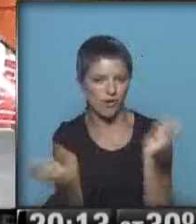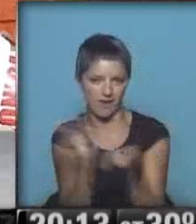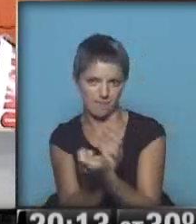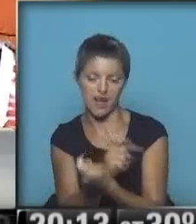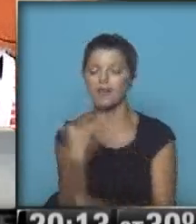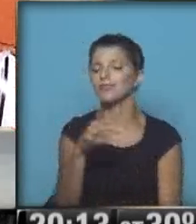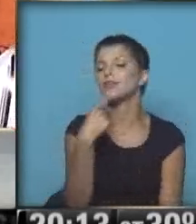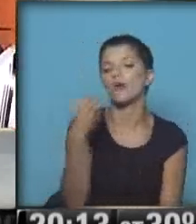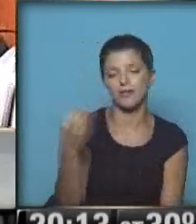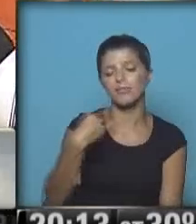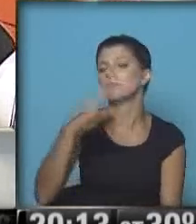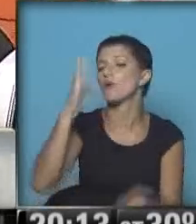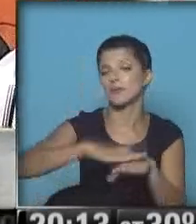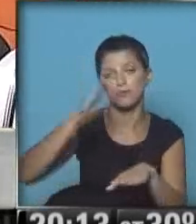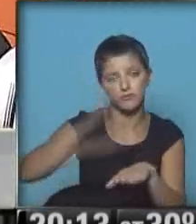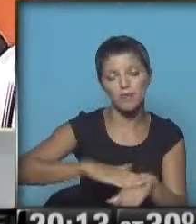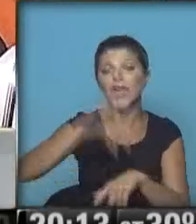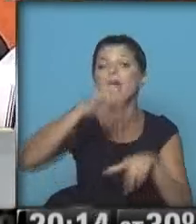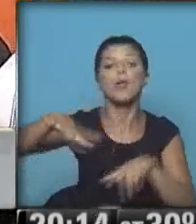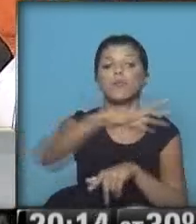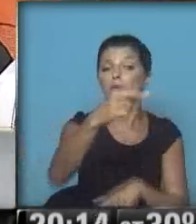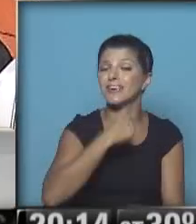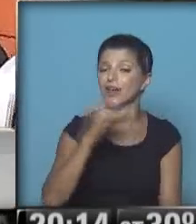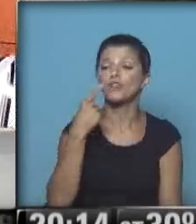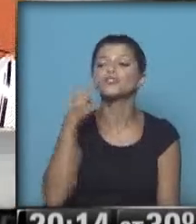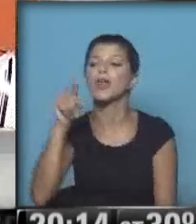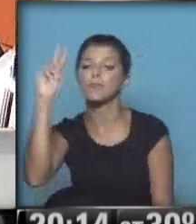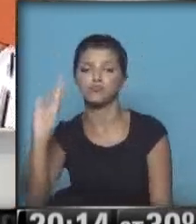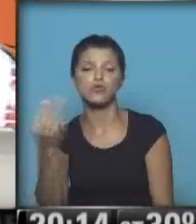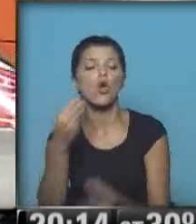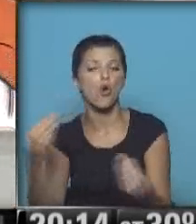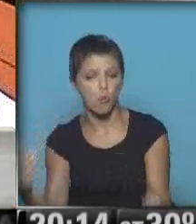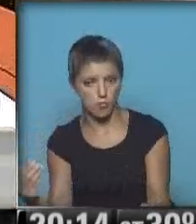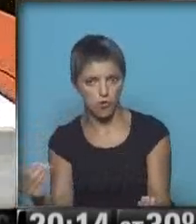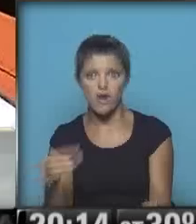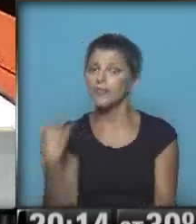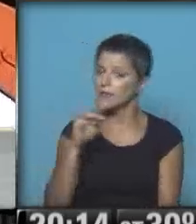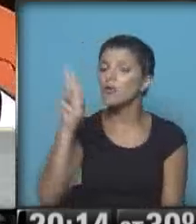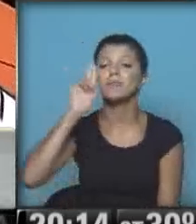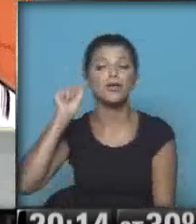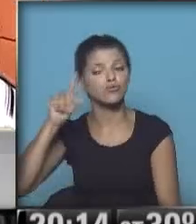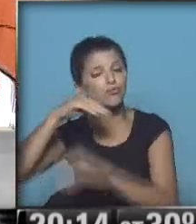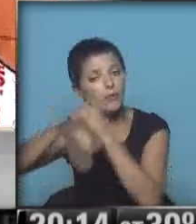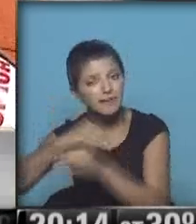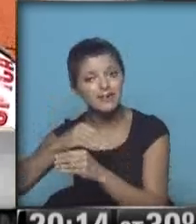responsables. La ciudadanía quiere saber lo que pasó, hay que ser responsable, hay que ser respetuoso de la familia, de las